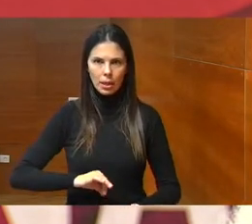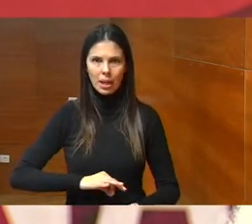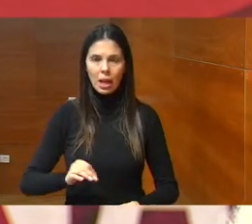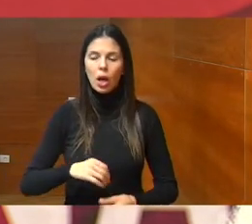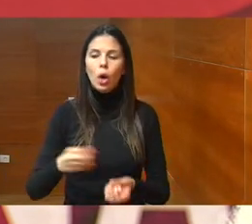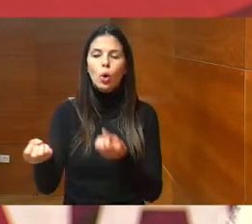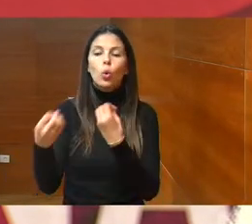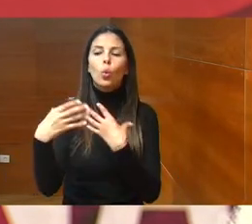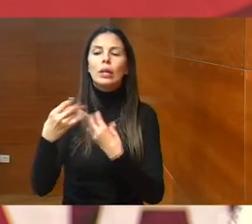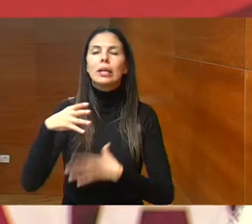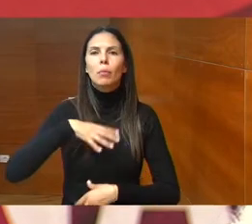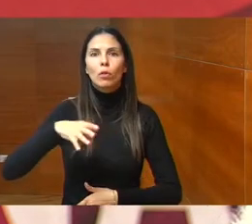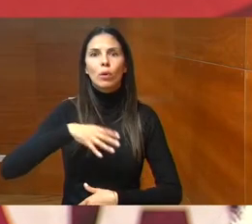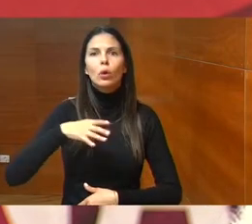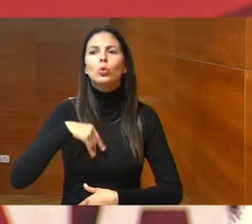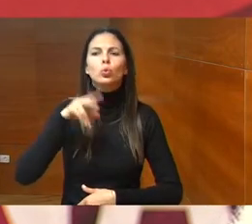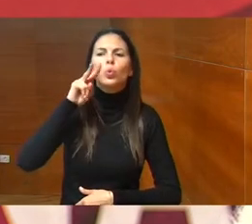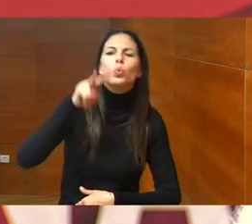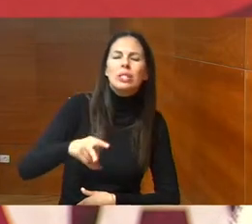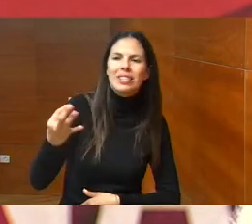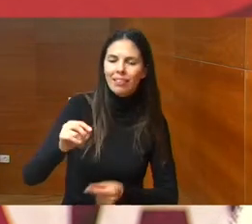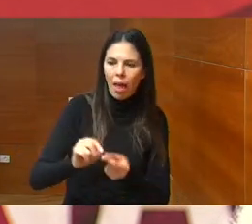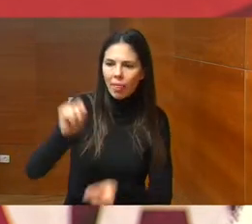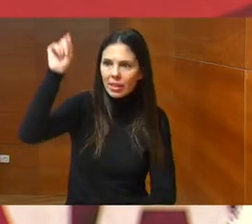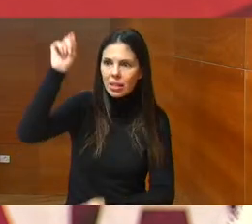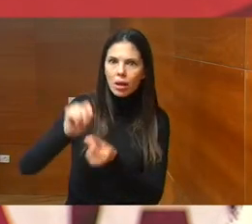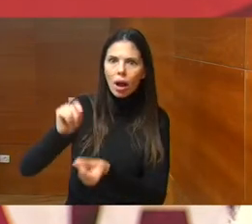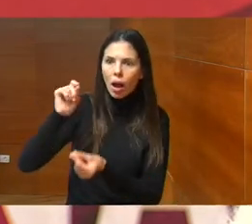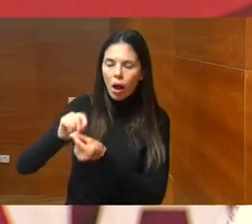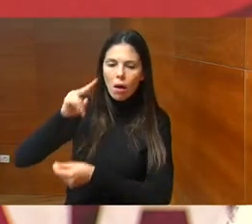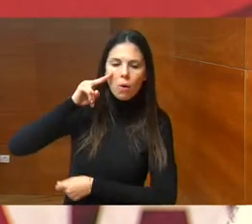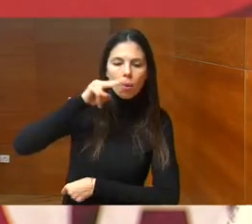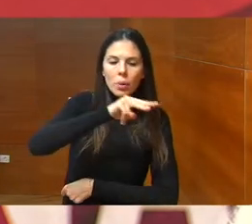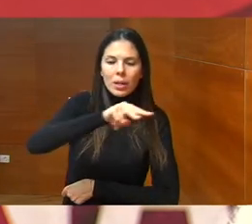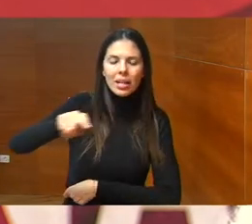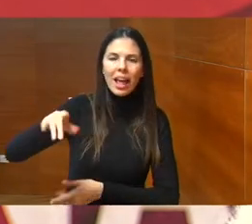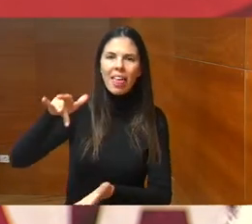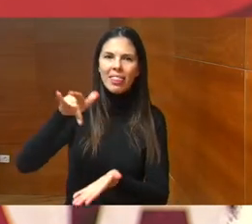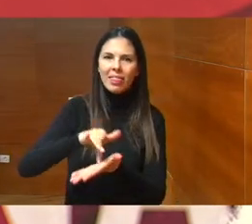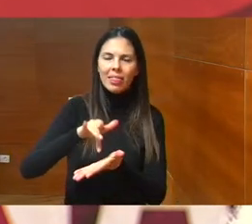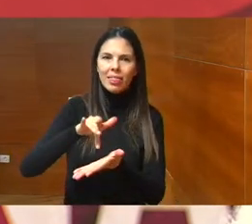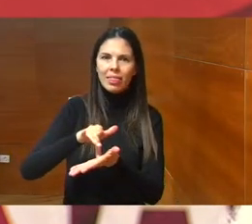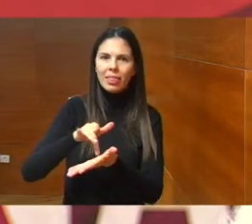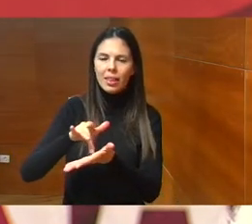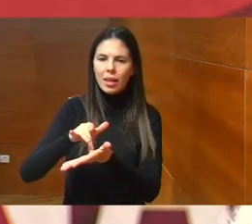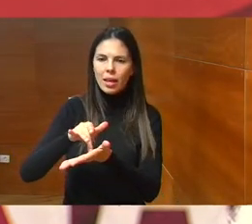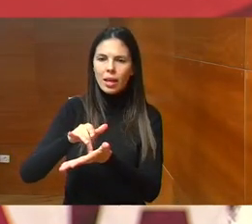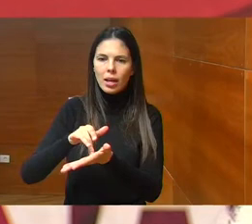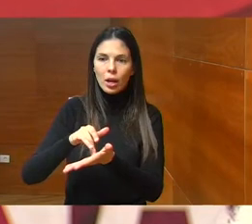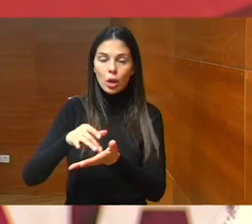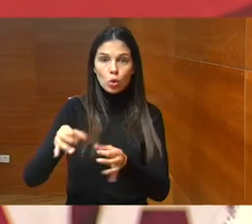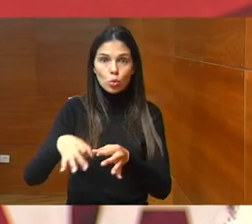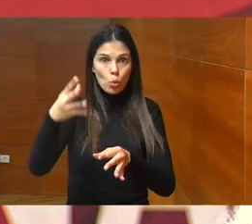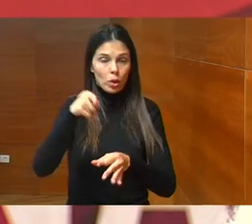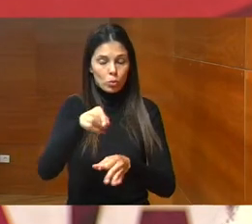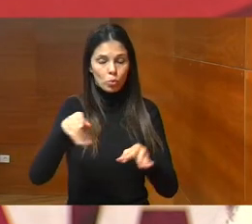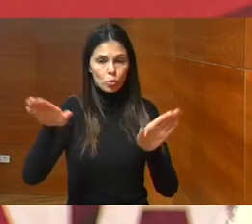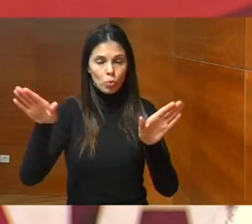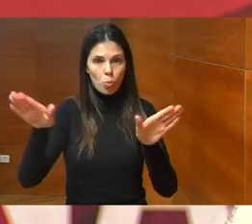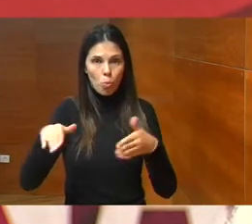Contame por Dios Qué biches de daturan de su Bitches en aquel día venturoso en que logra chesboard